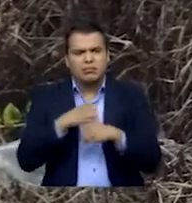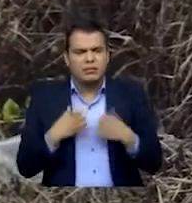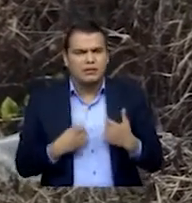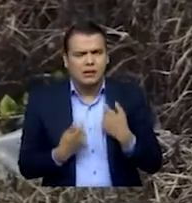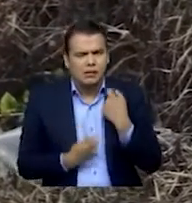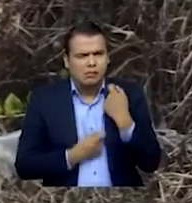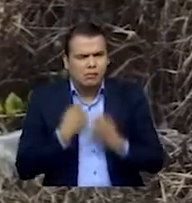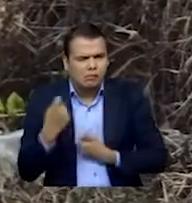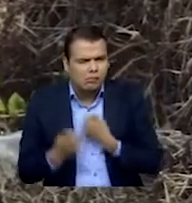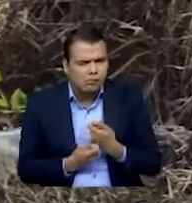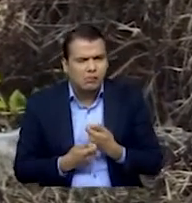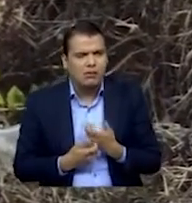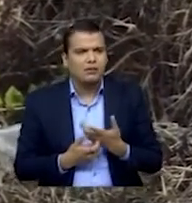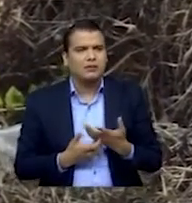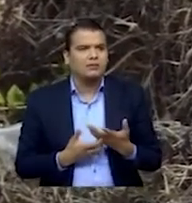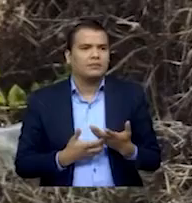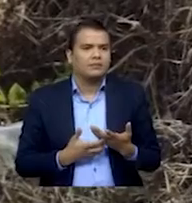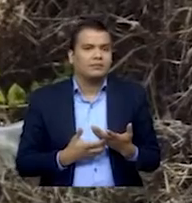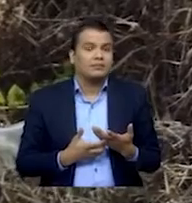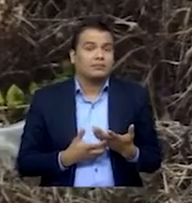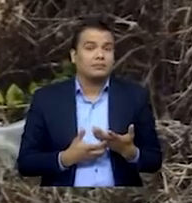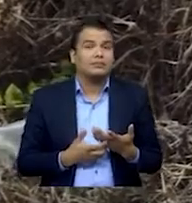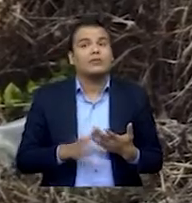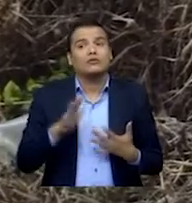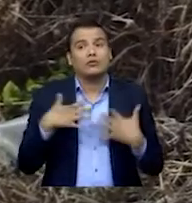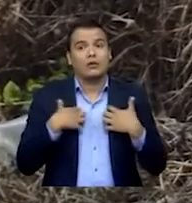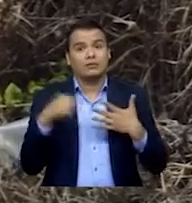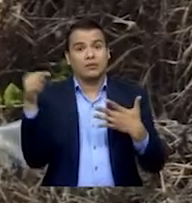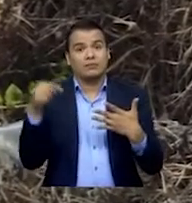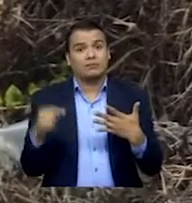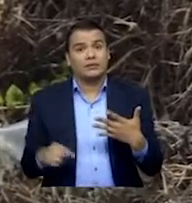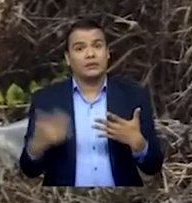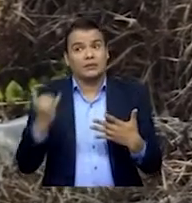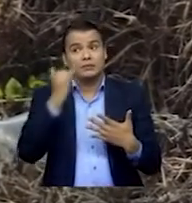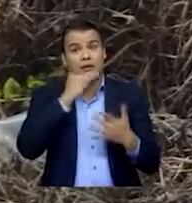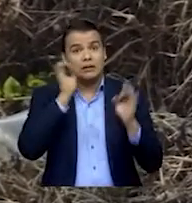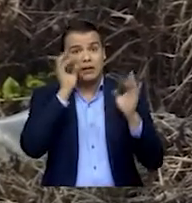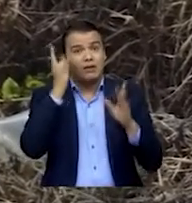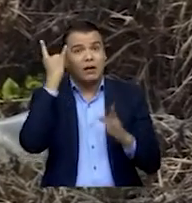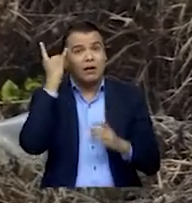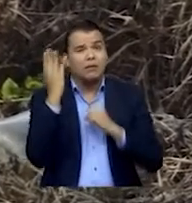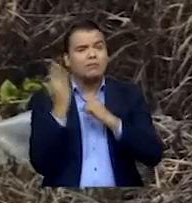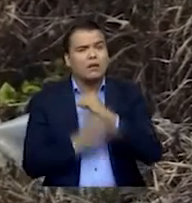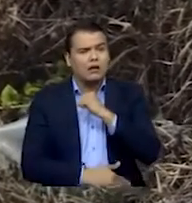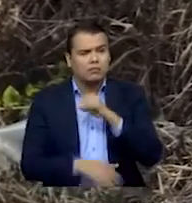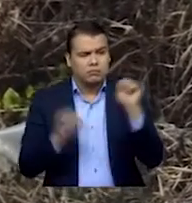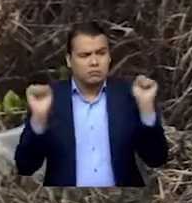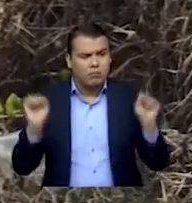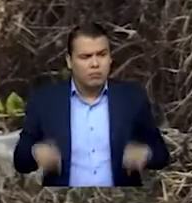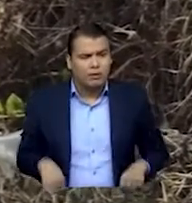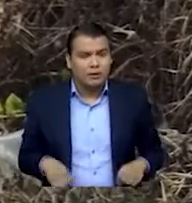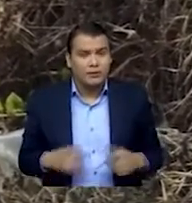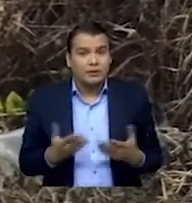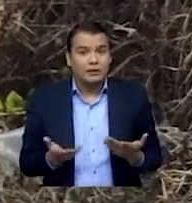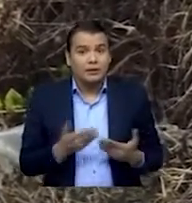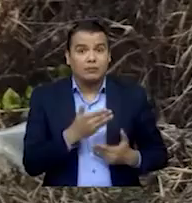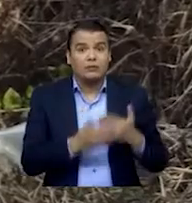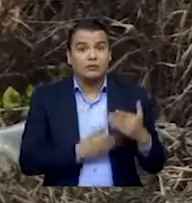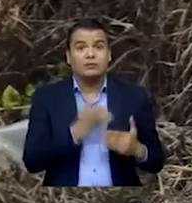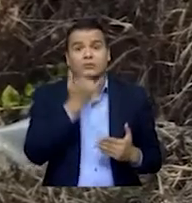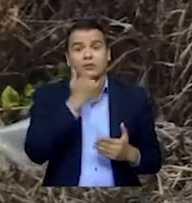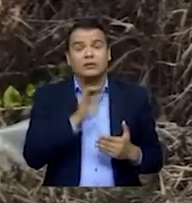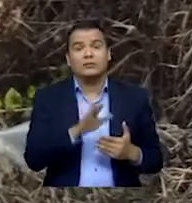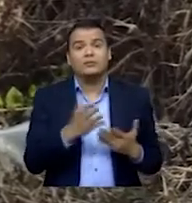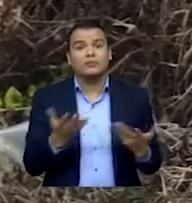comercialización de fauna silvestre recordemos que esto es un delito puede ser judicial izados es una muy mala práctica los